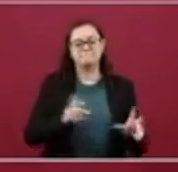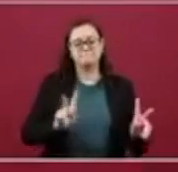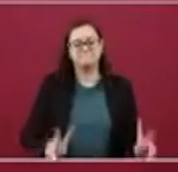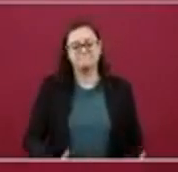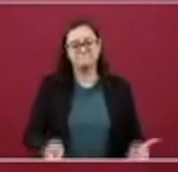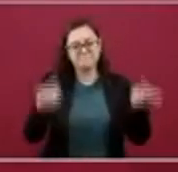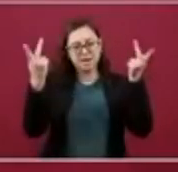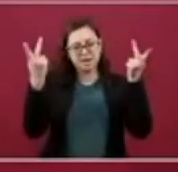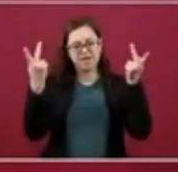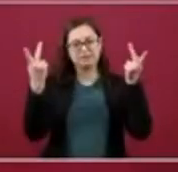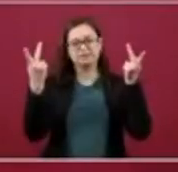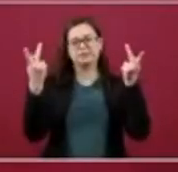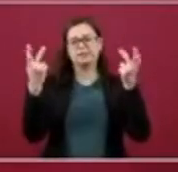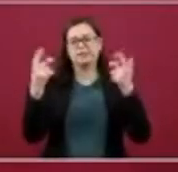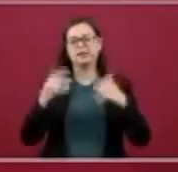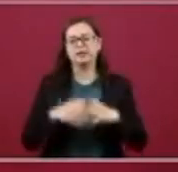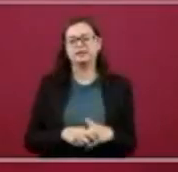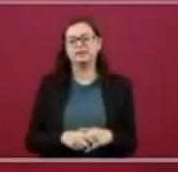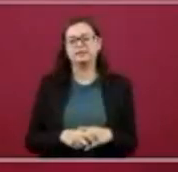de